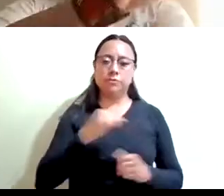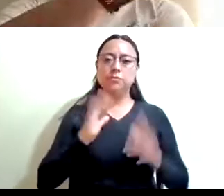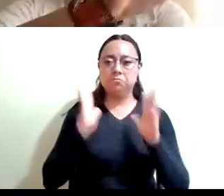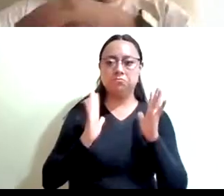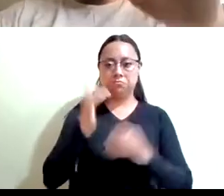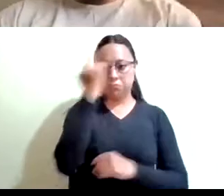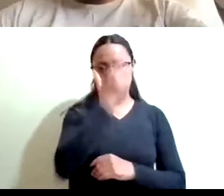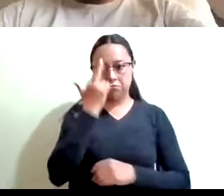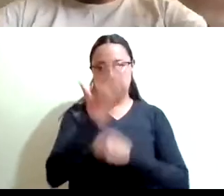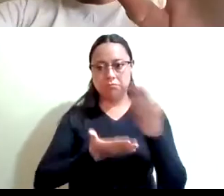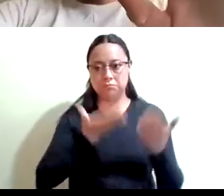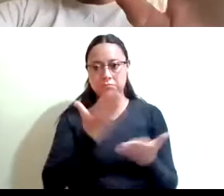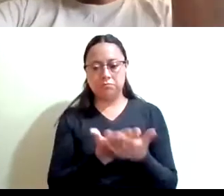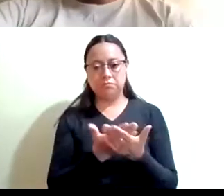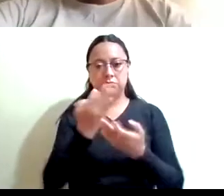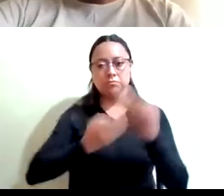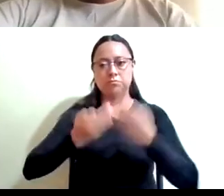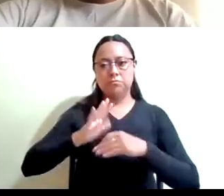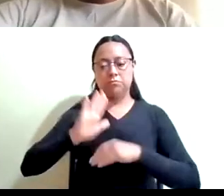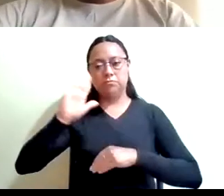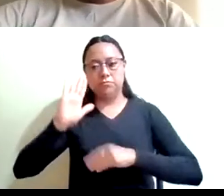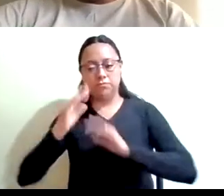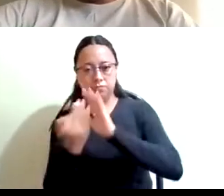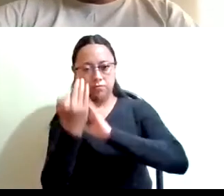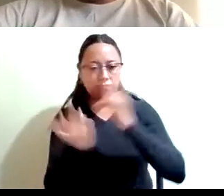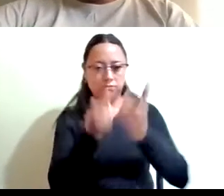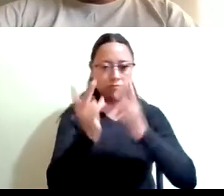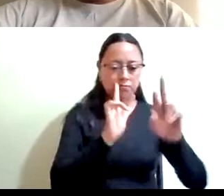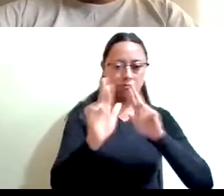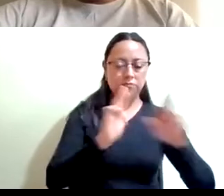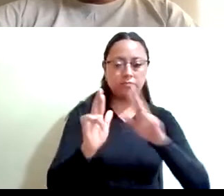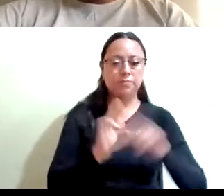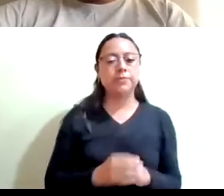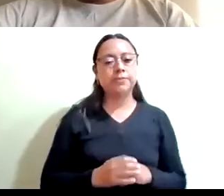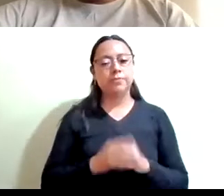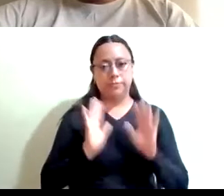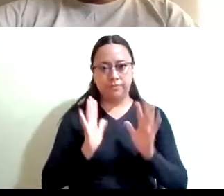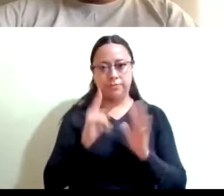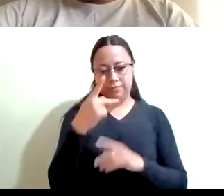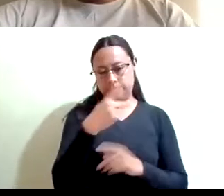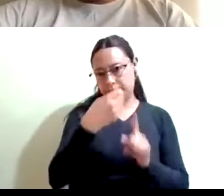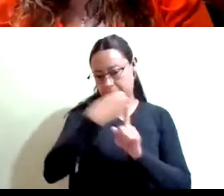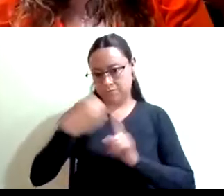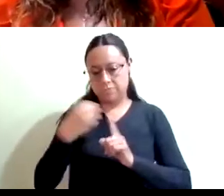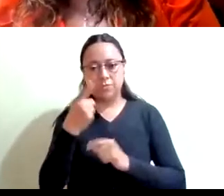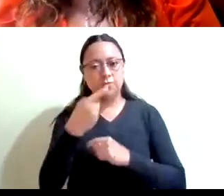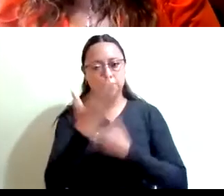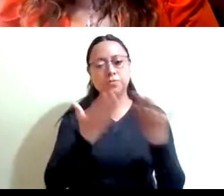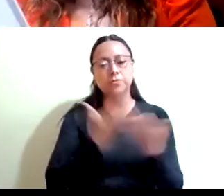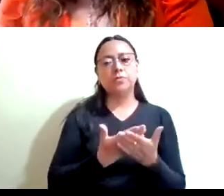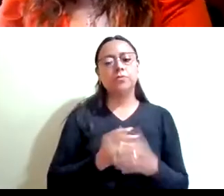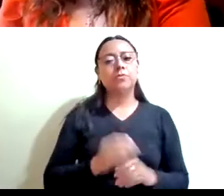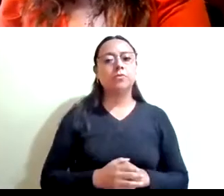planteado las comparecencias de los funcionarios y en el orden que usted nos plantea, creemos que es adecuado.